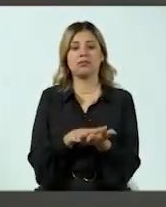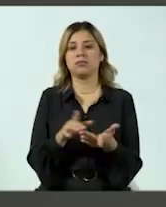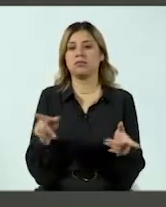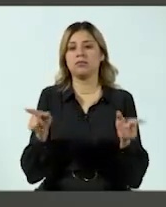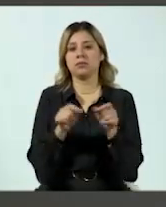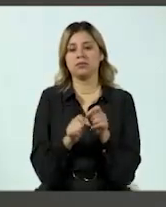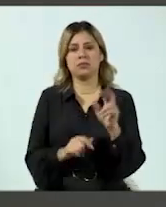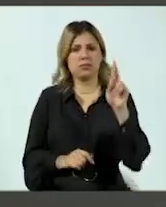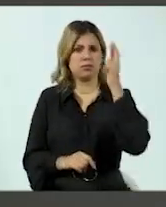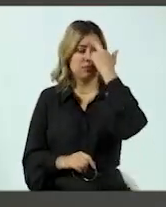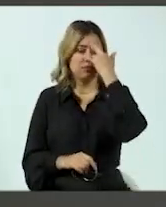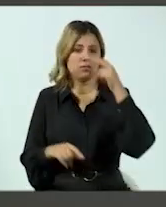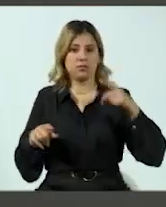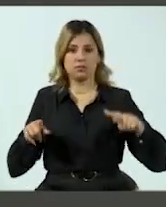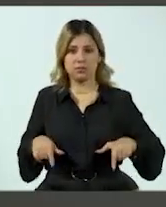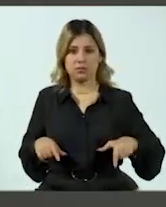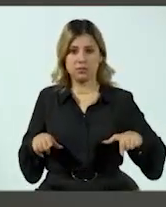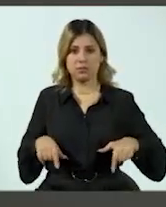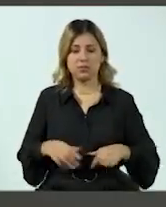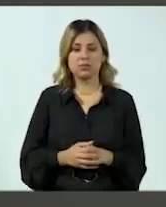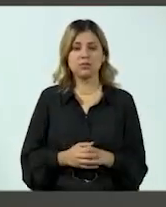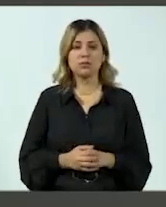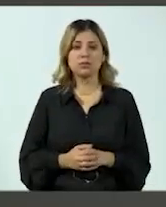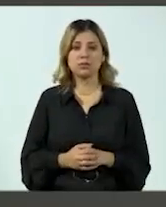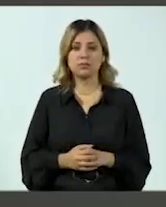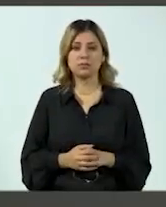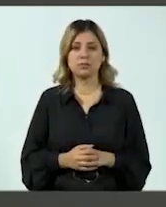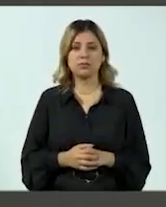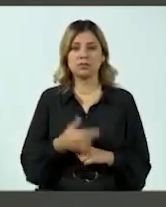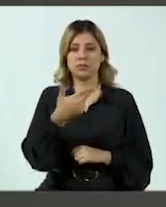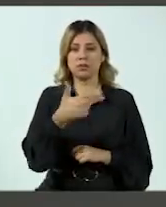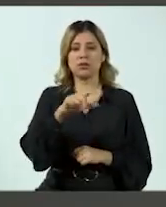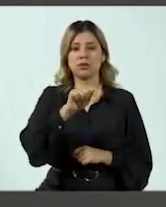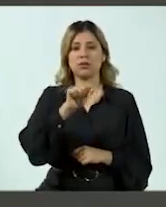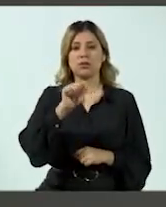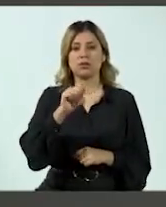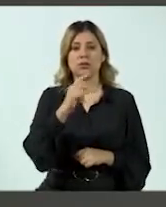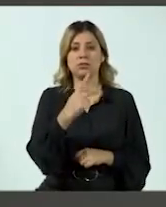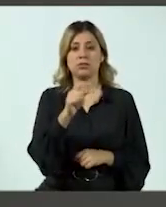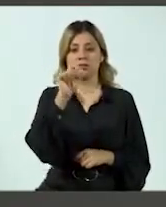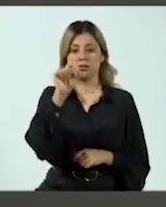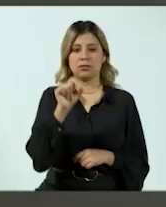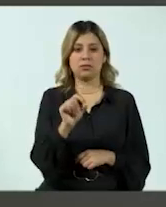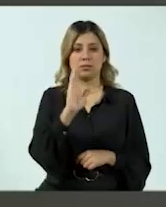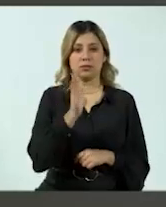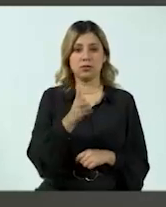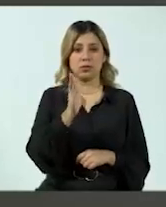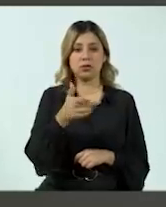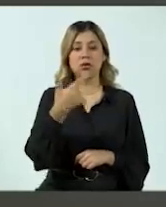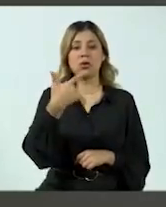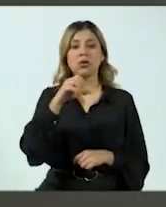recuerdo la página para que puedan ver la convocatoria es http doal